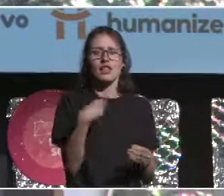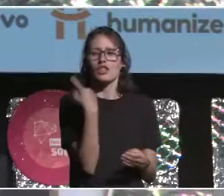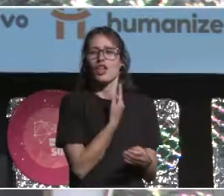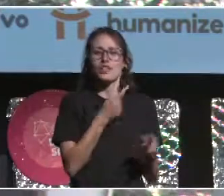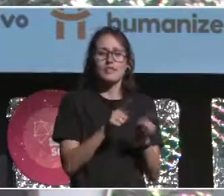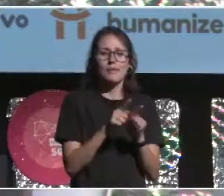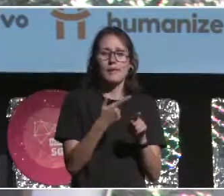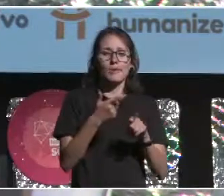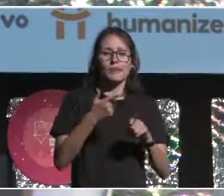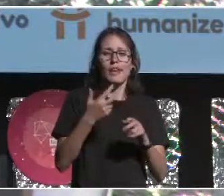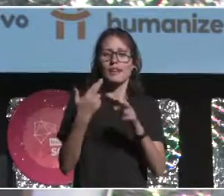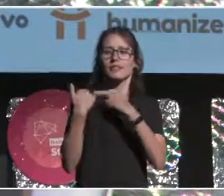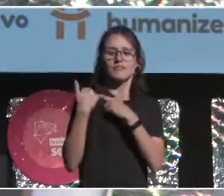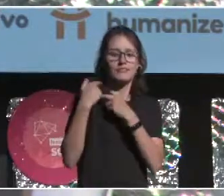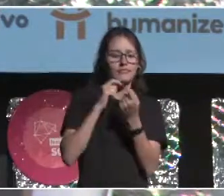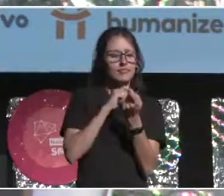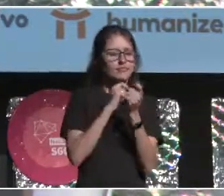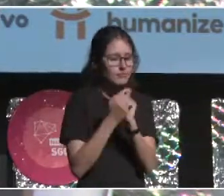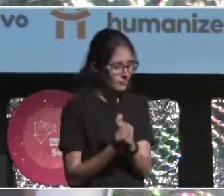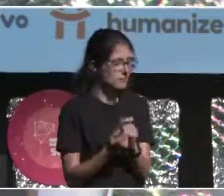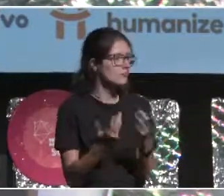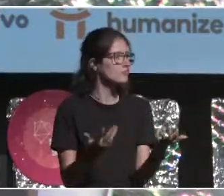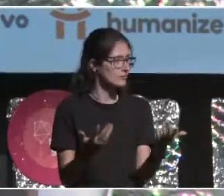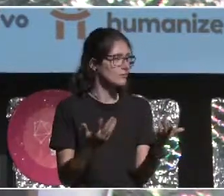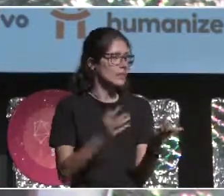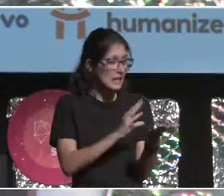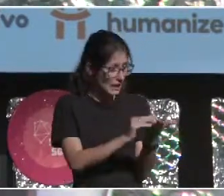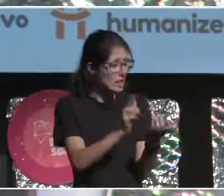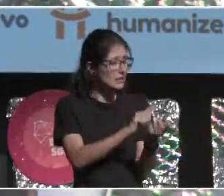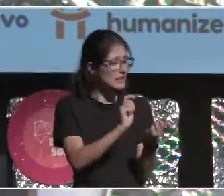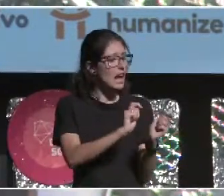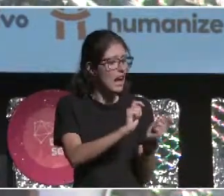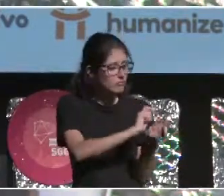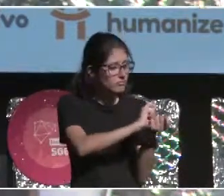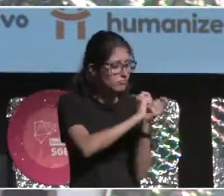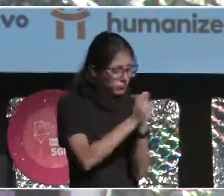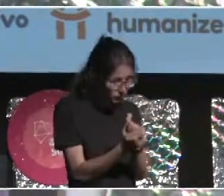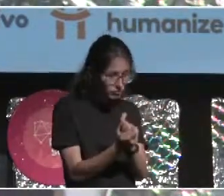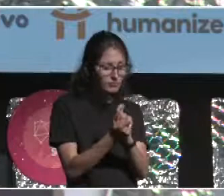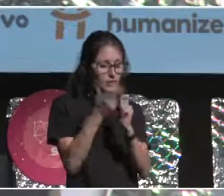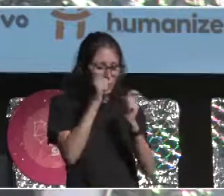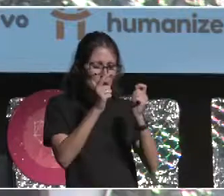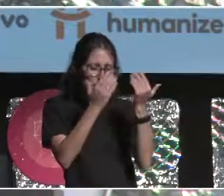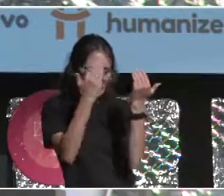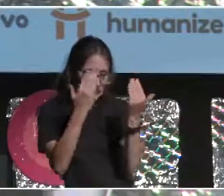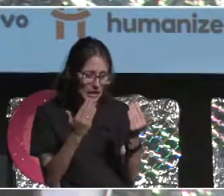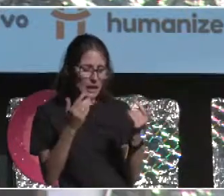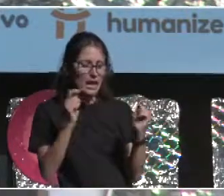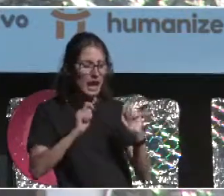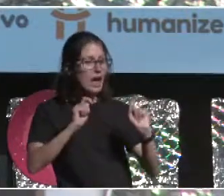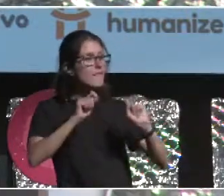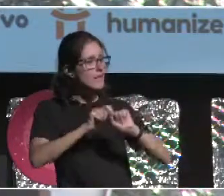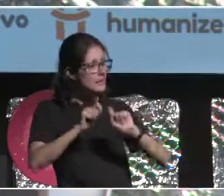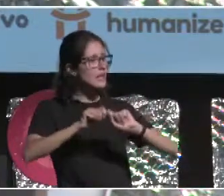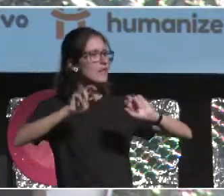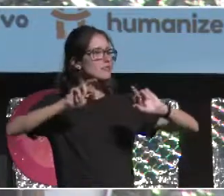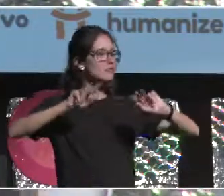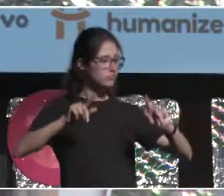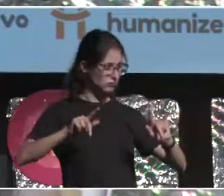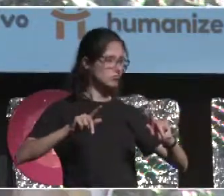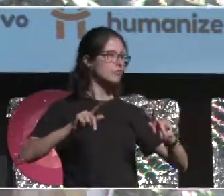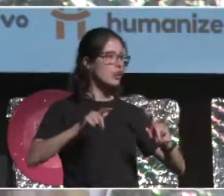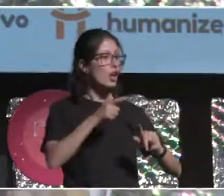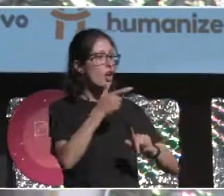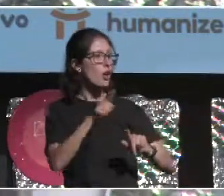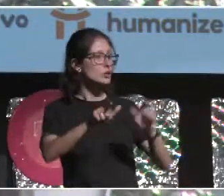también en algo interesante para nosotros. Los datos se pueden convertir en algo importante siempre y cuando veamos cómo nos afecta. Cuando